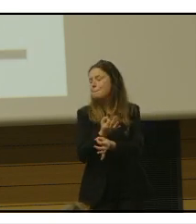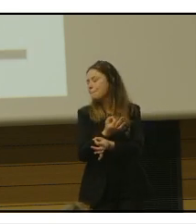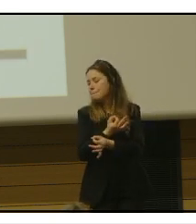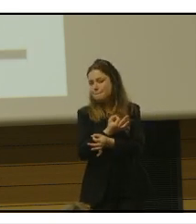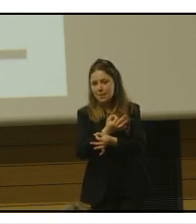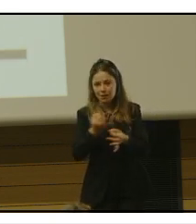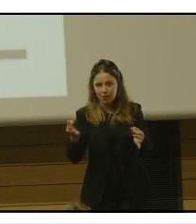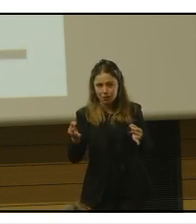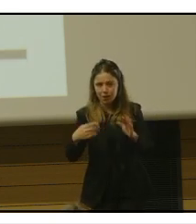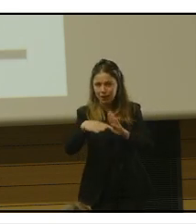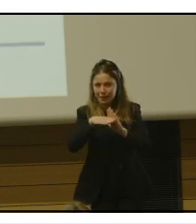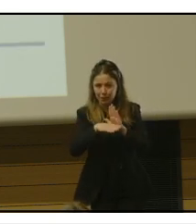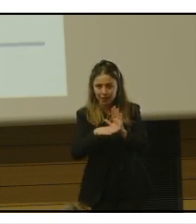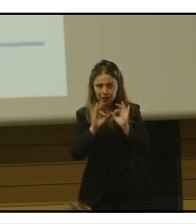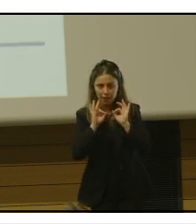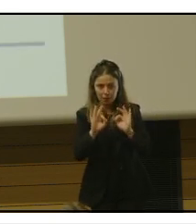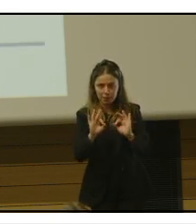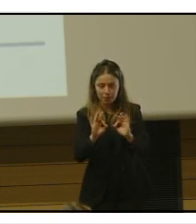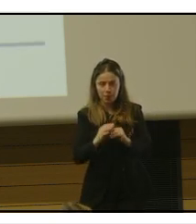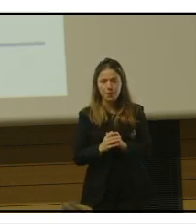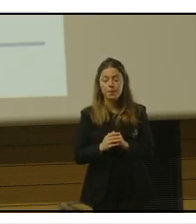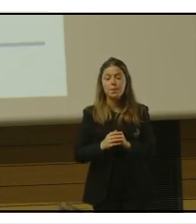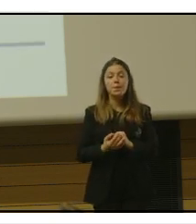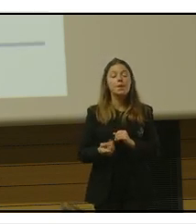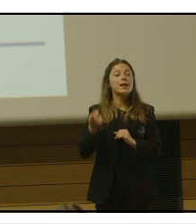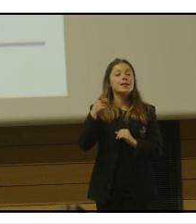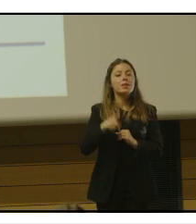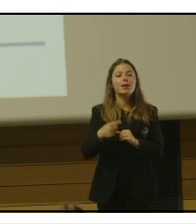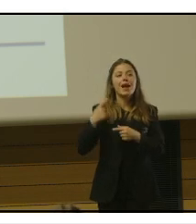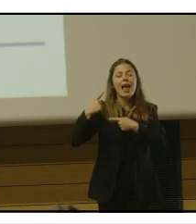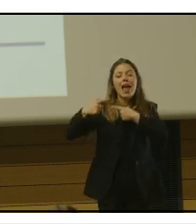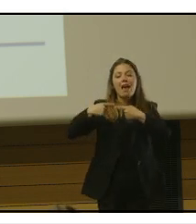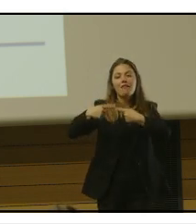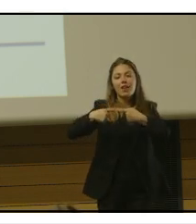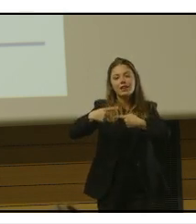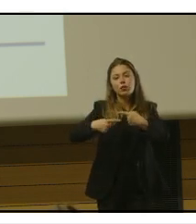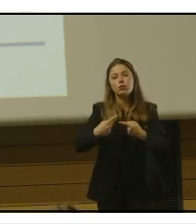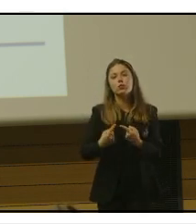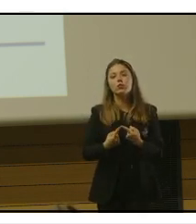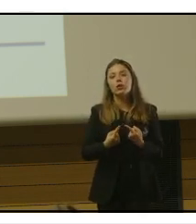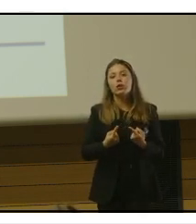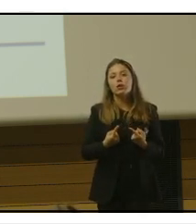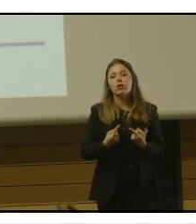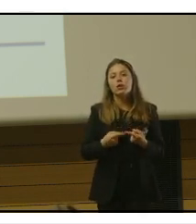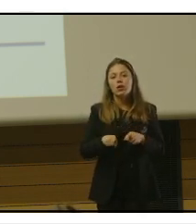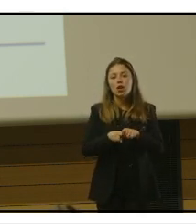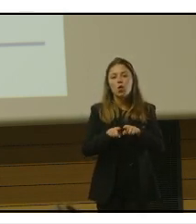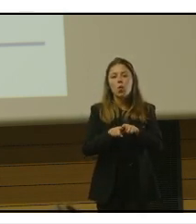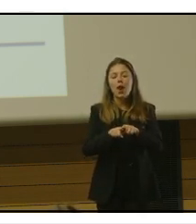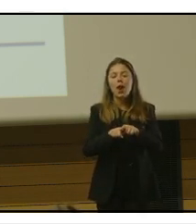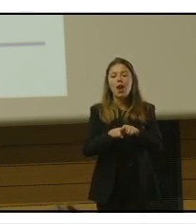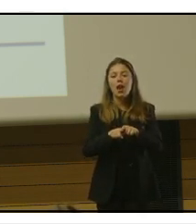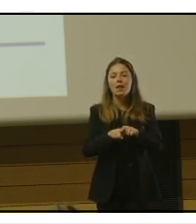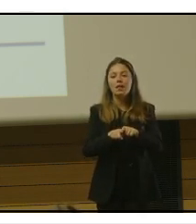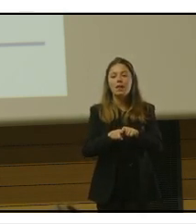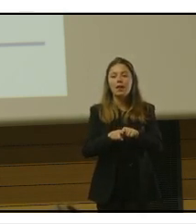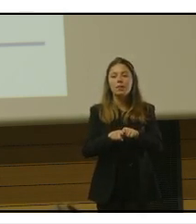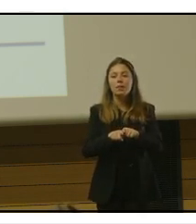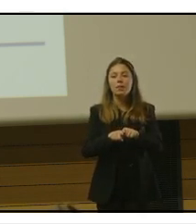perfectísimamente establecida. Igual que está establecido los efectos que tiene, bueno, pues, en el descenso de la fertilidad,